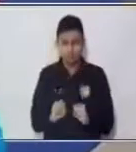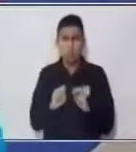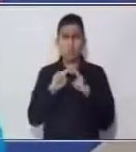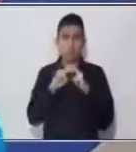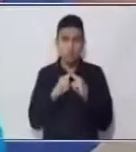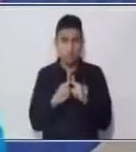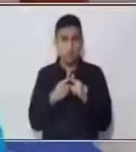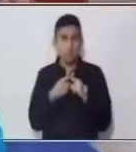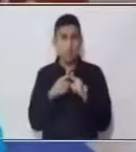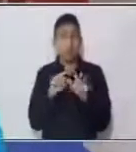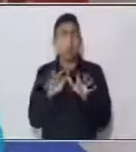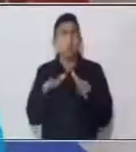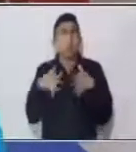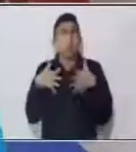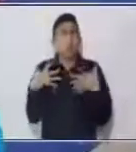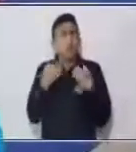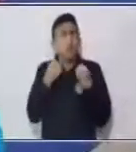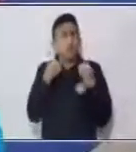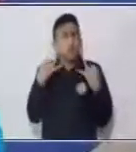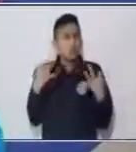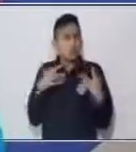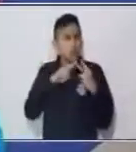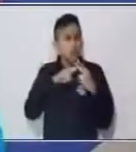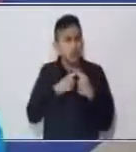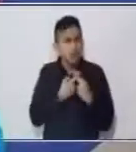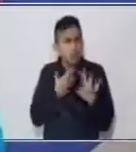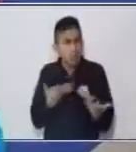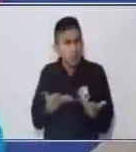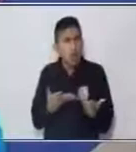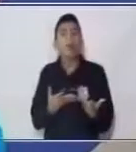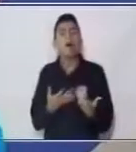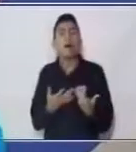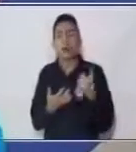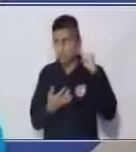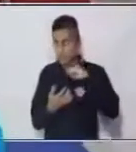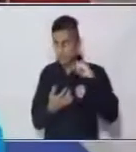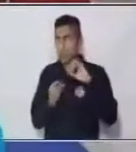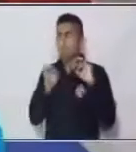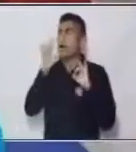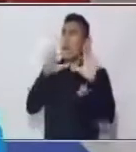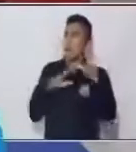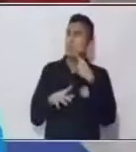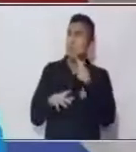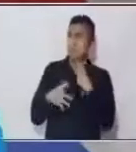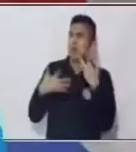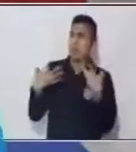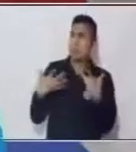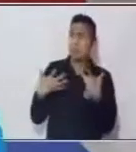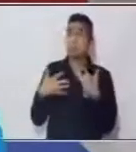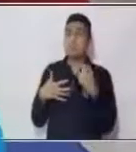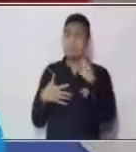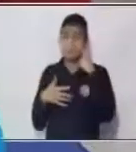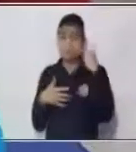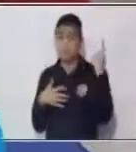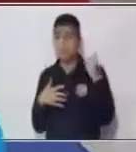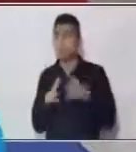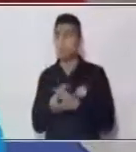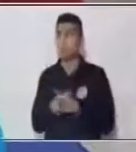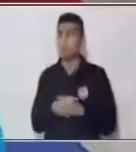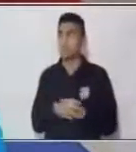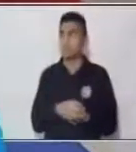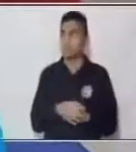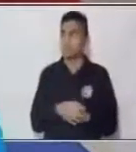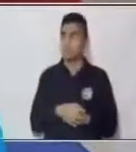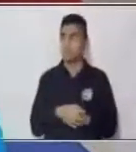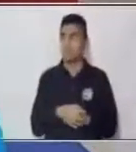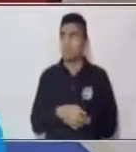¿Con cuál número empezaríamos? Ah, bueno, algunos dirán, vamos a empezar con este. Aquí